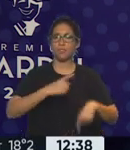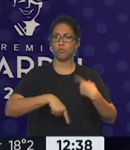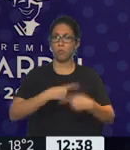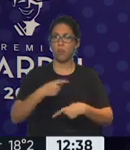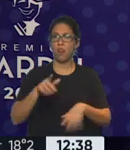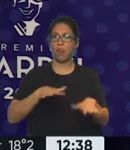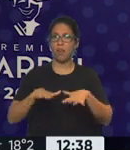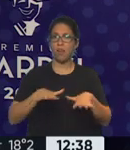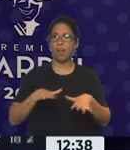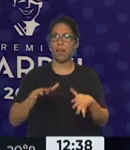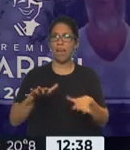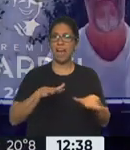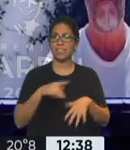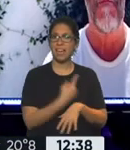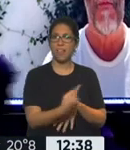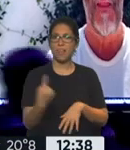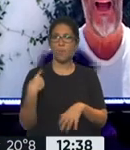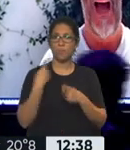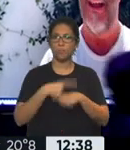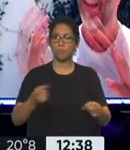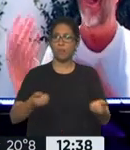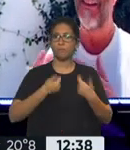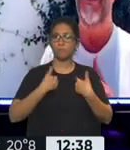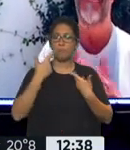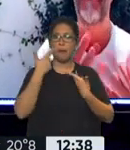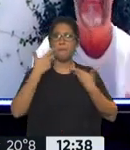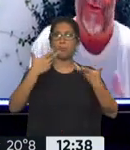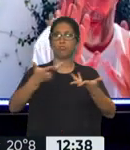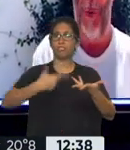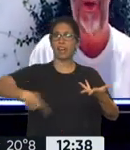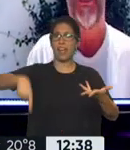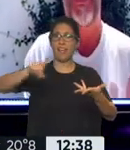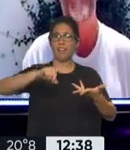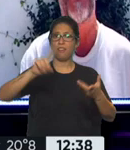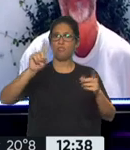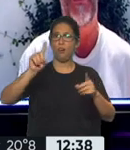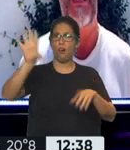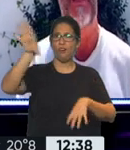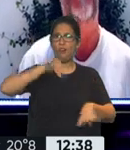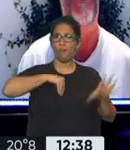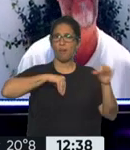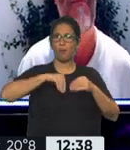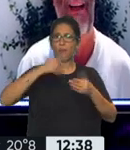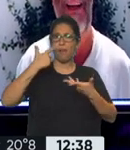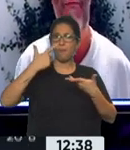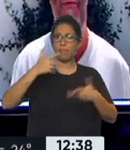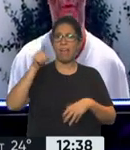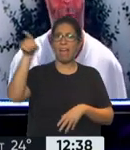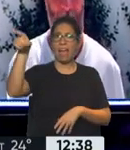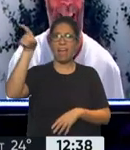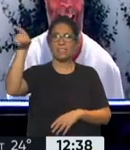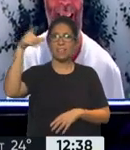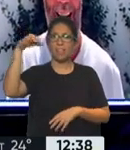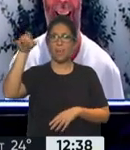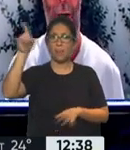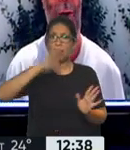lo propio, en lo que cada uno tiene para mostrar y no, digamos, comprar con cosas que a veces te muestran y te ponen como que es a dónde